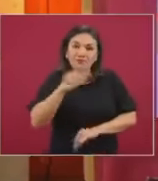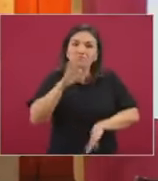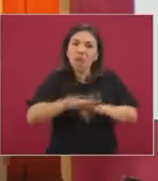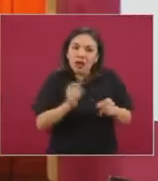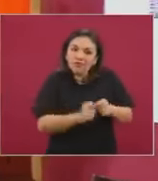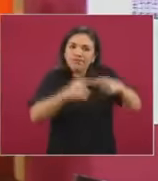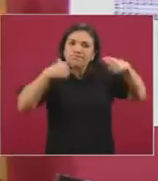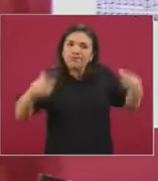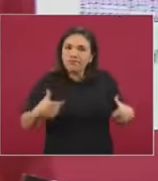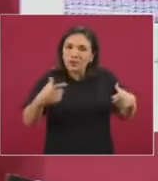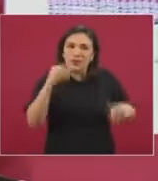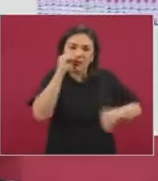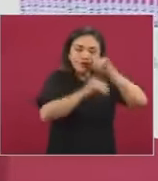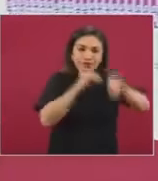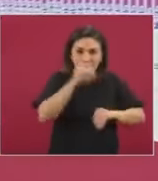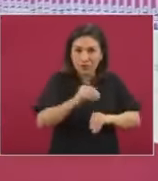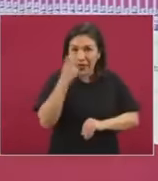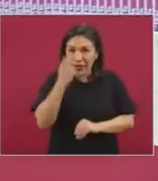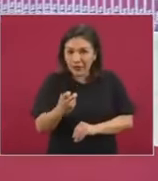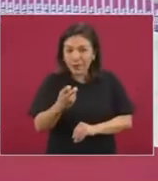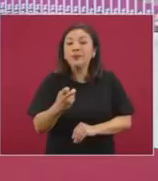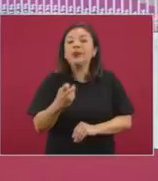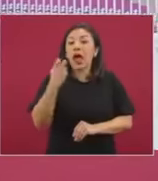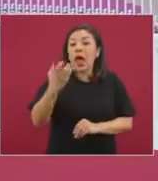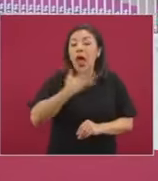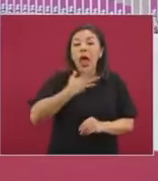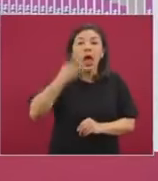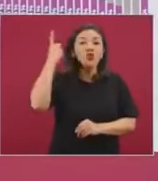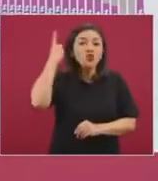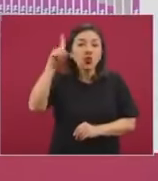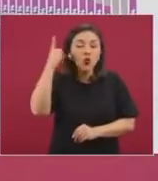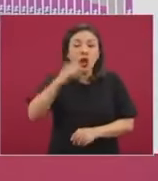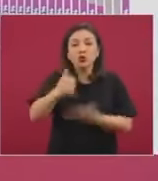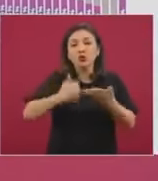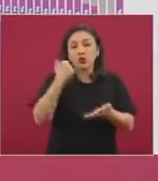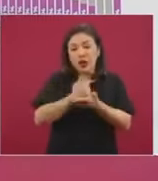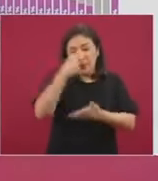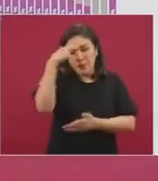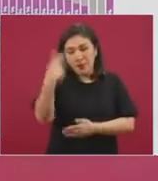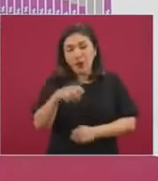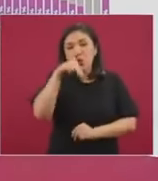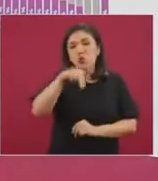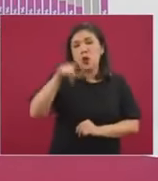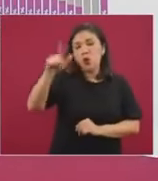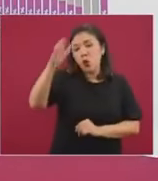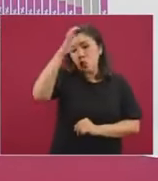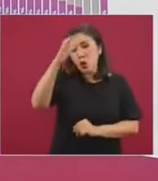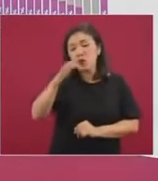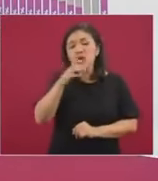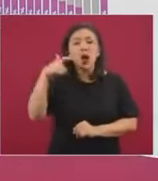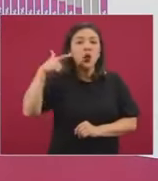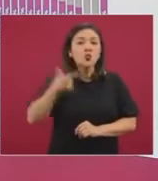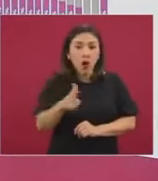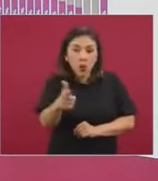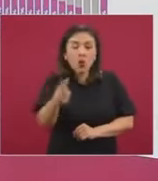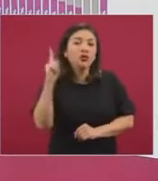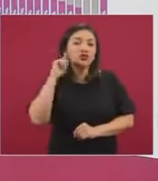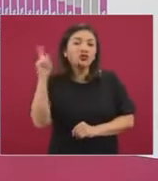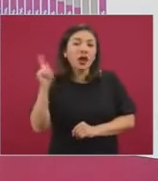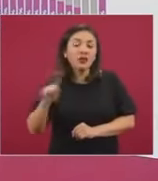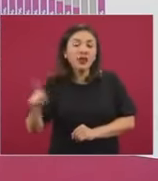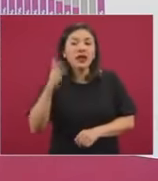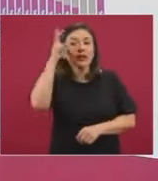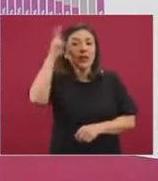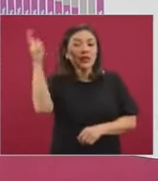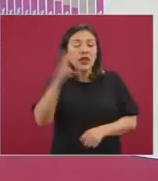de expandir su capacidad. Y así tenemos Durango, Ciudad de México, Nuevo León, Coahuila, Coahuila, Guanajuato, Zacatecas, Hidalgo,